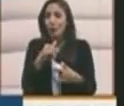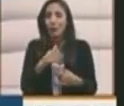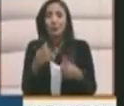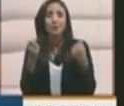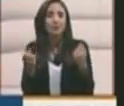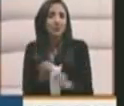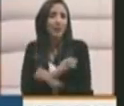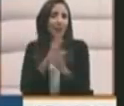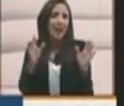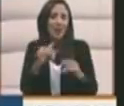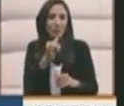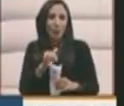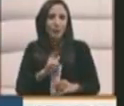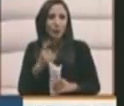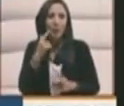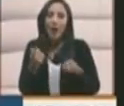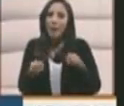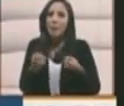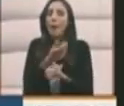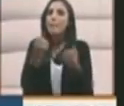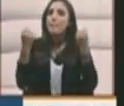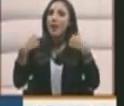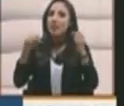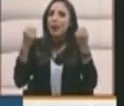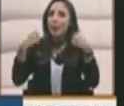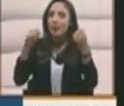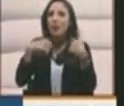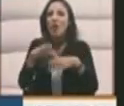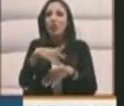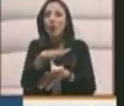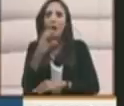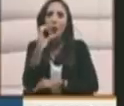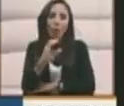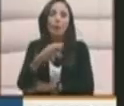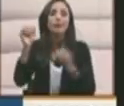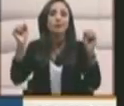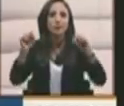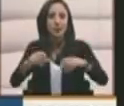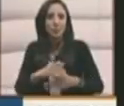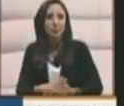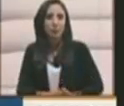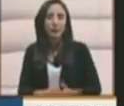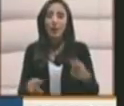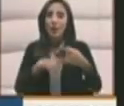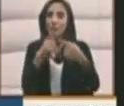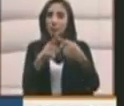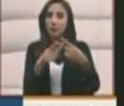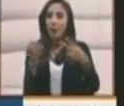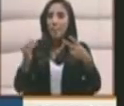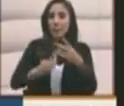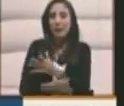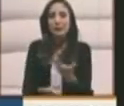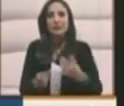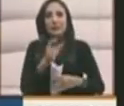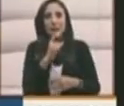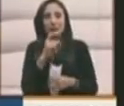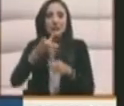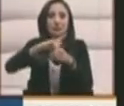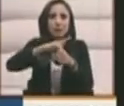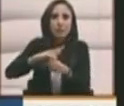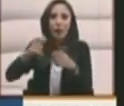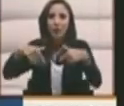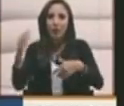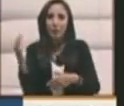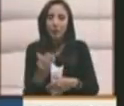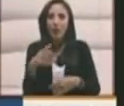créanme, ¿entrenaron en Colombia los conspiradores? Sí. ¿Tuvieron dificultades en meter los drones a Venezuela?